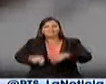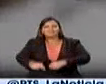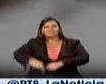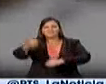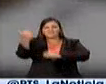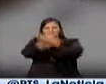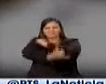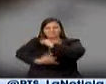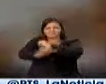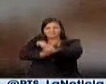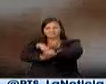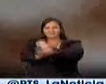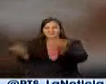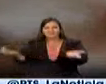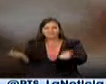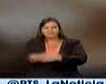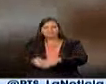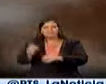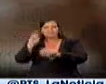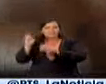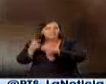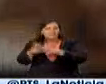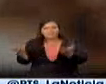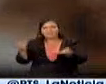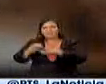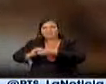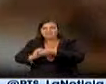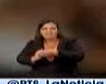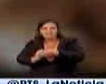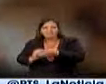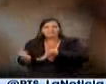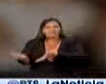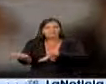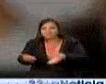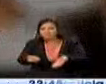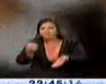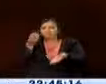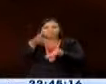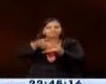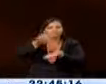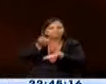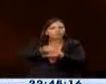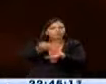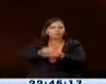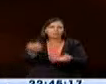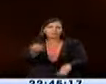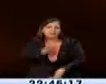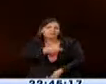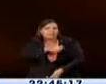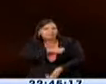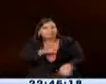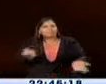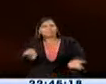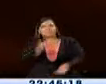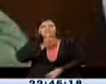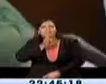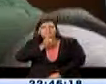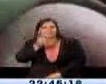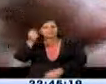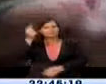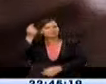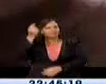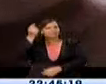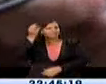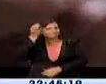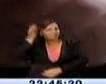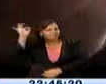gringuitos, hay señores turistas, amigos, así que les vienen trayendo de Londres, de España, de Estados Unidos.